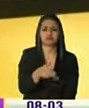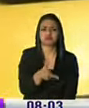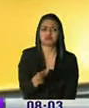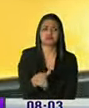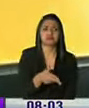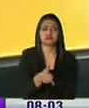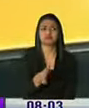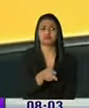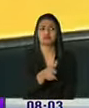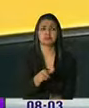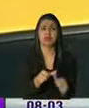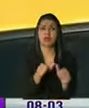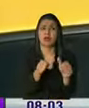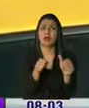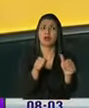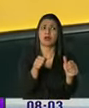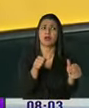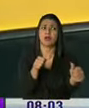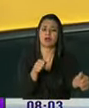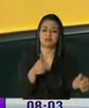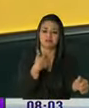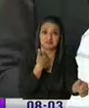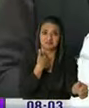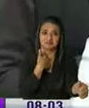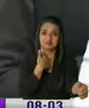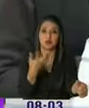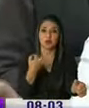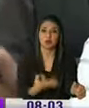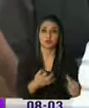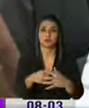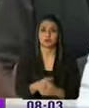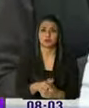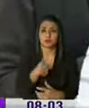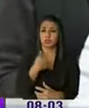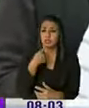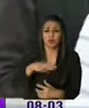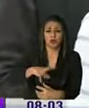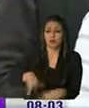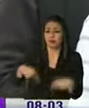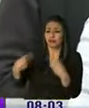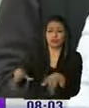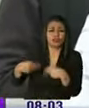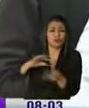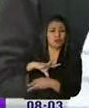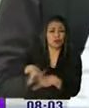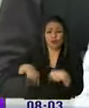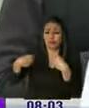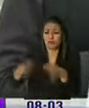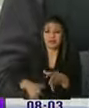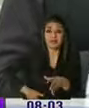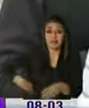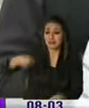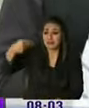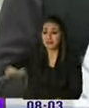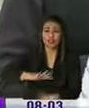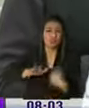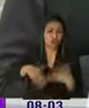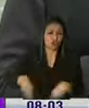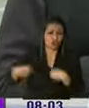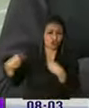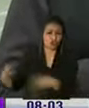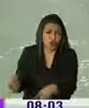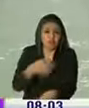más adentro, hasta cuando dejaron ver sus verdaderas intenciones. Róbese, llévese todo, digo, ya, llévese todo, ahí me sacó la plata, la agenda.